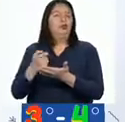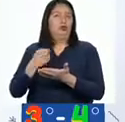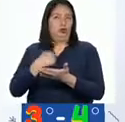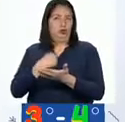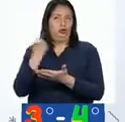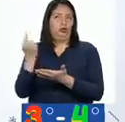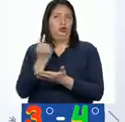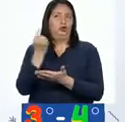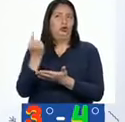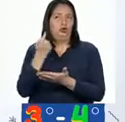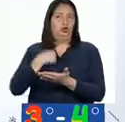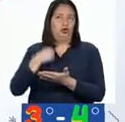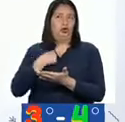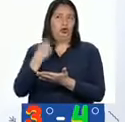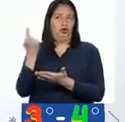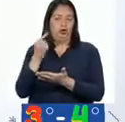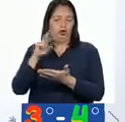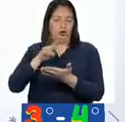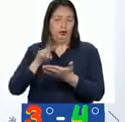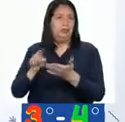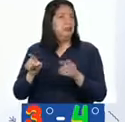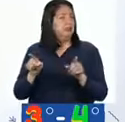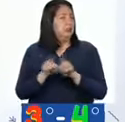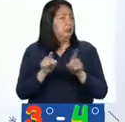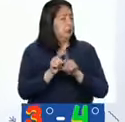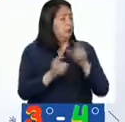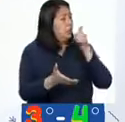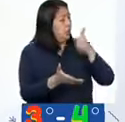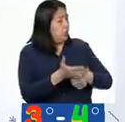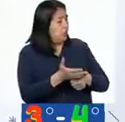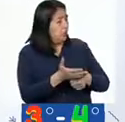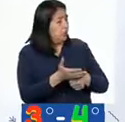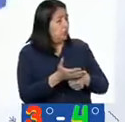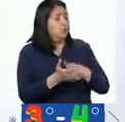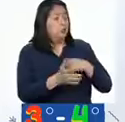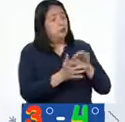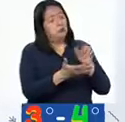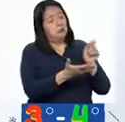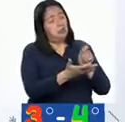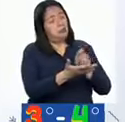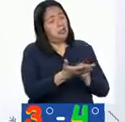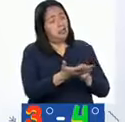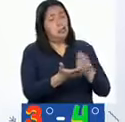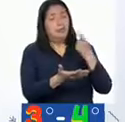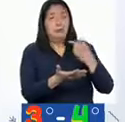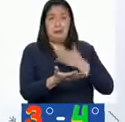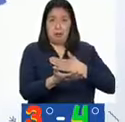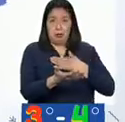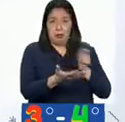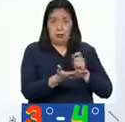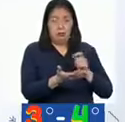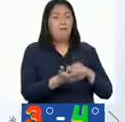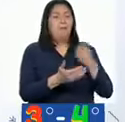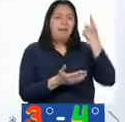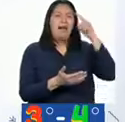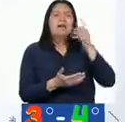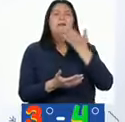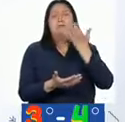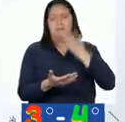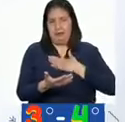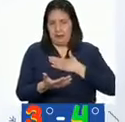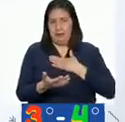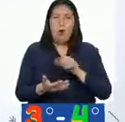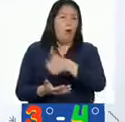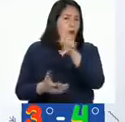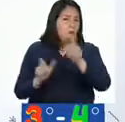yo puedo leer. Es como cartas de mí para mí. Nadie más puede leer este texto porque es un escrito